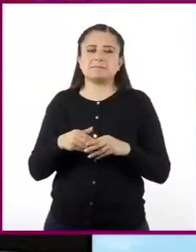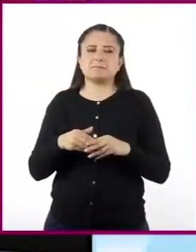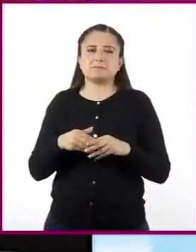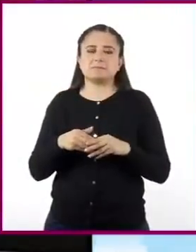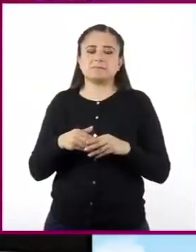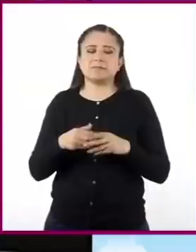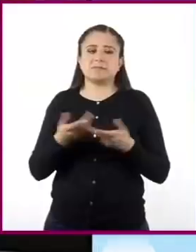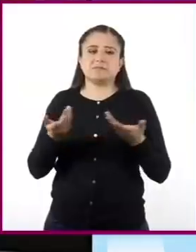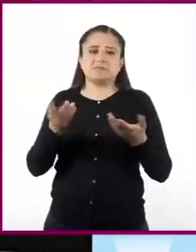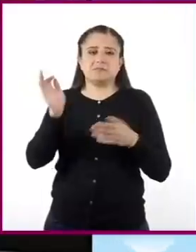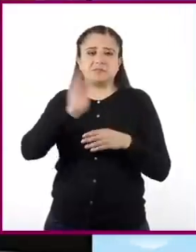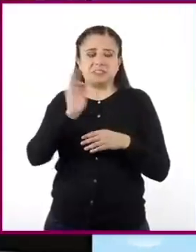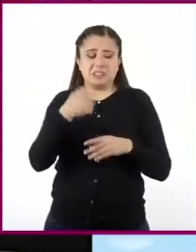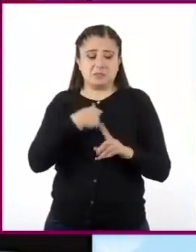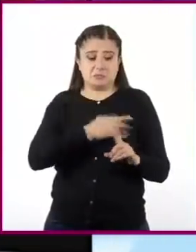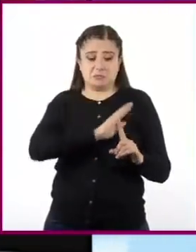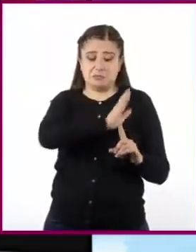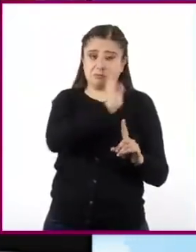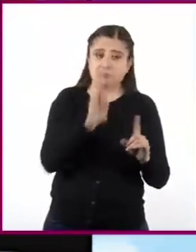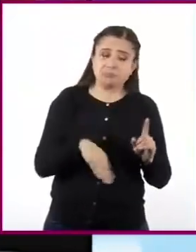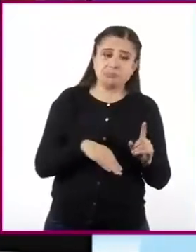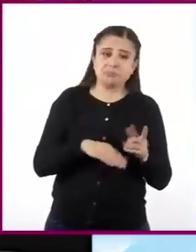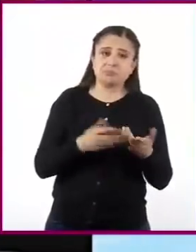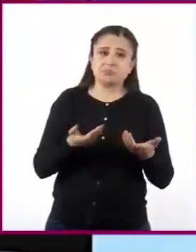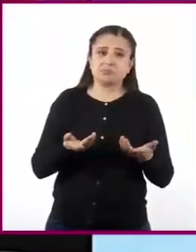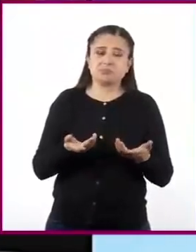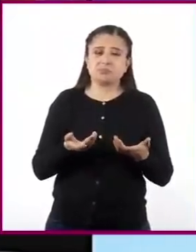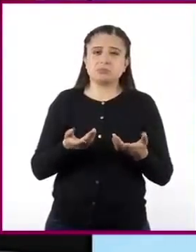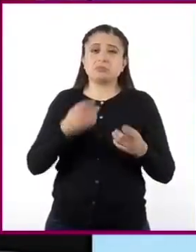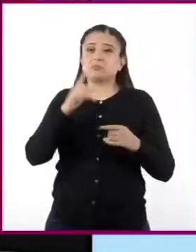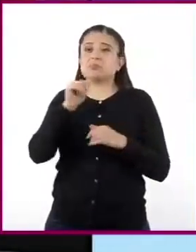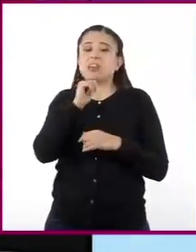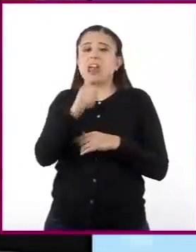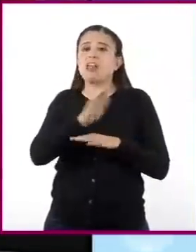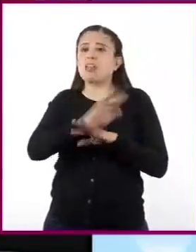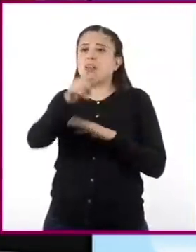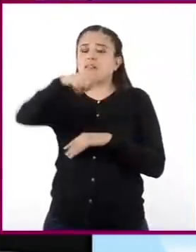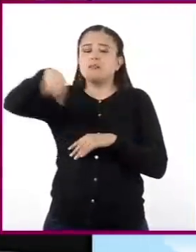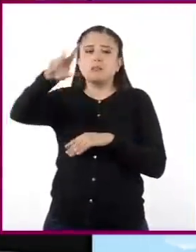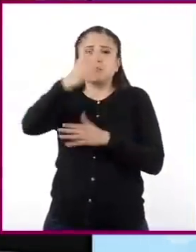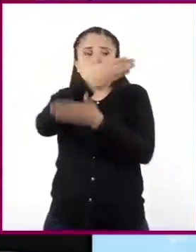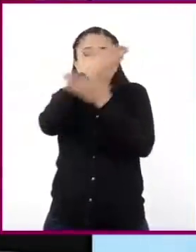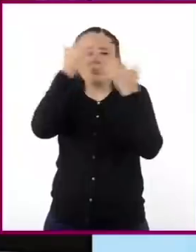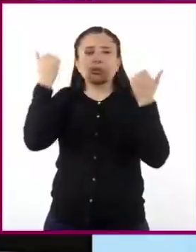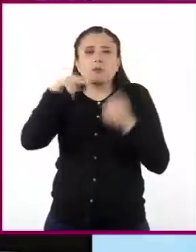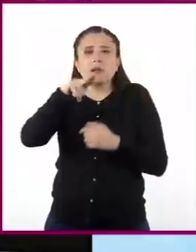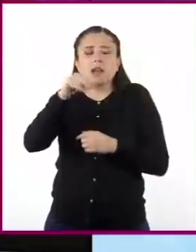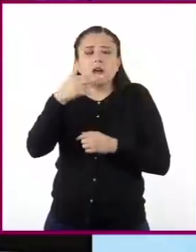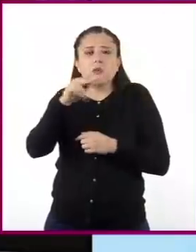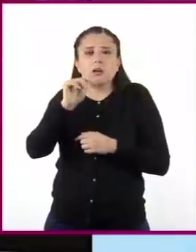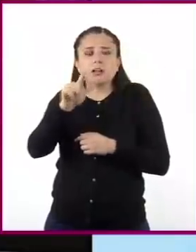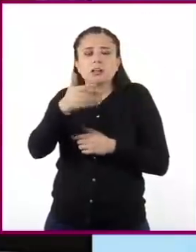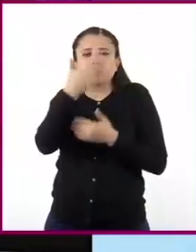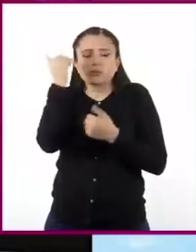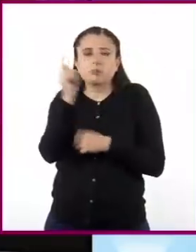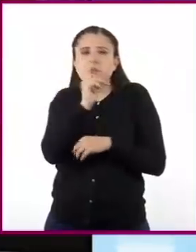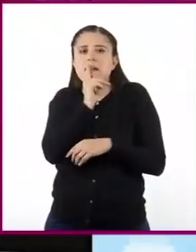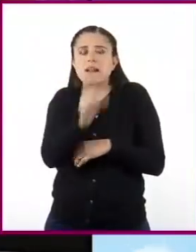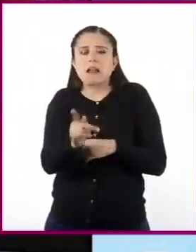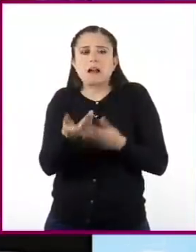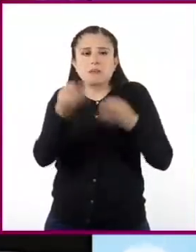pues si llegamos a fallecer ya nadie va a saber las